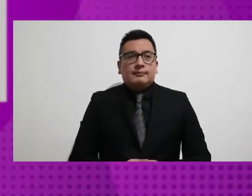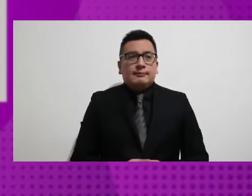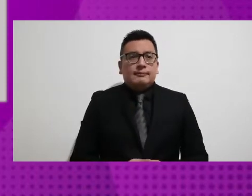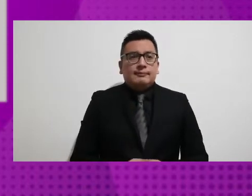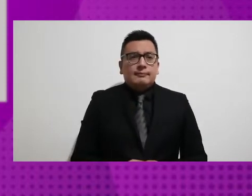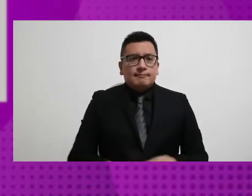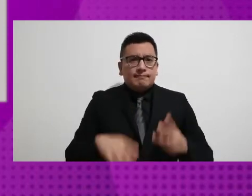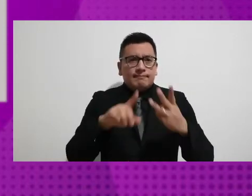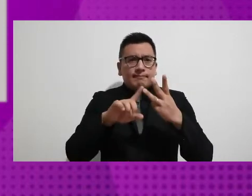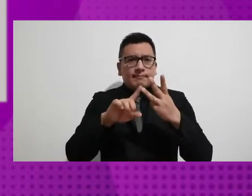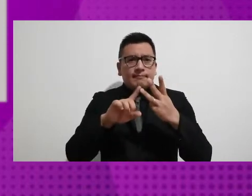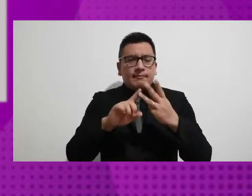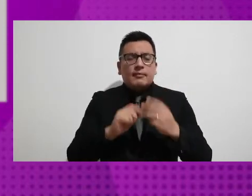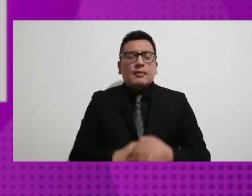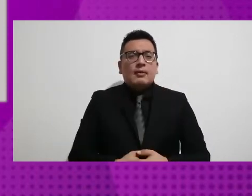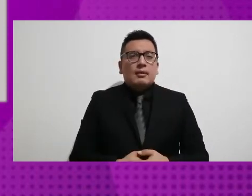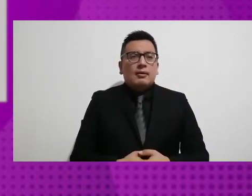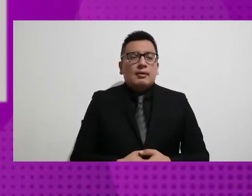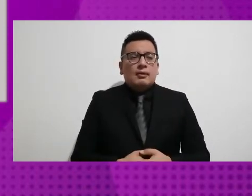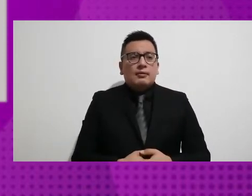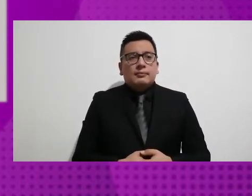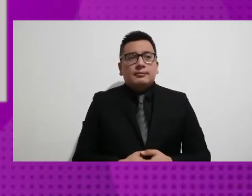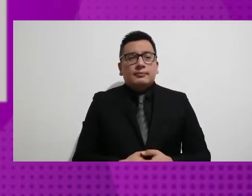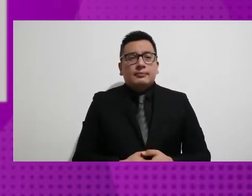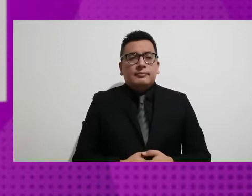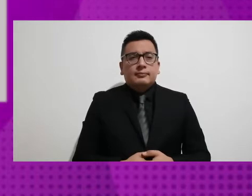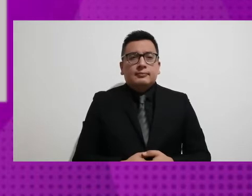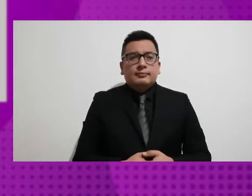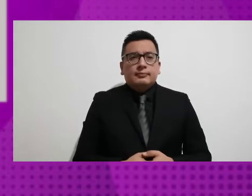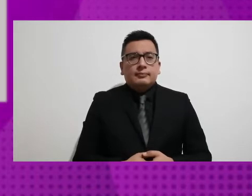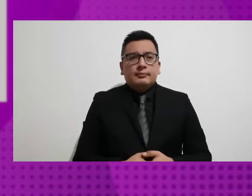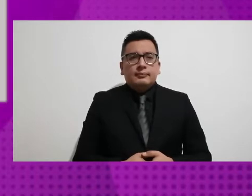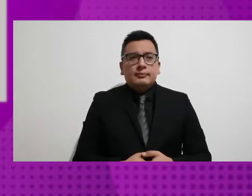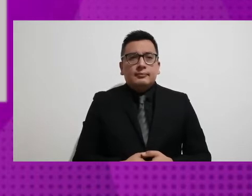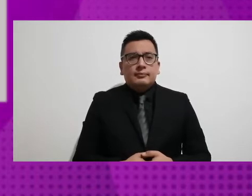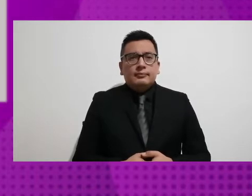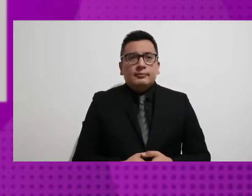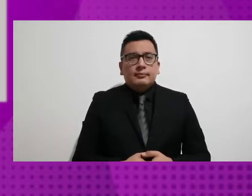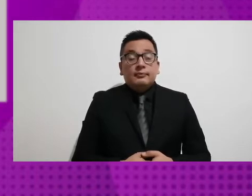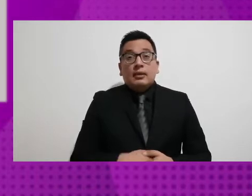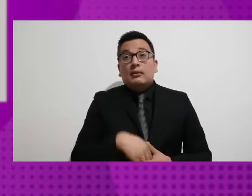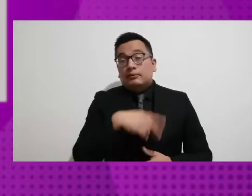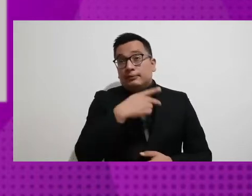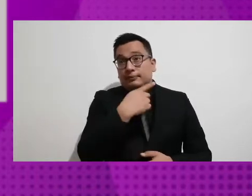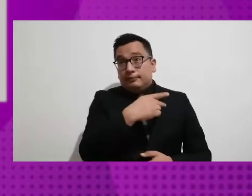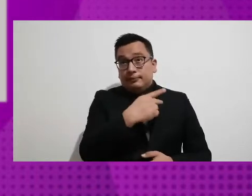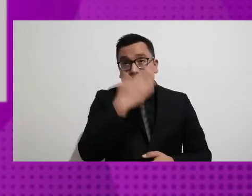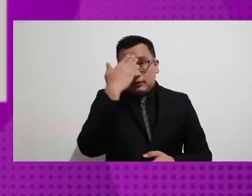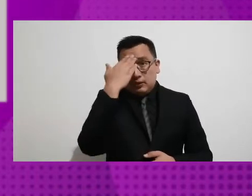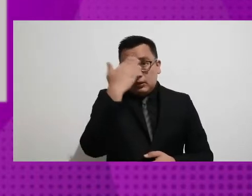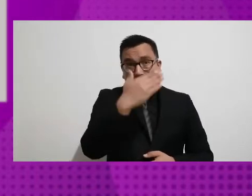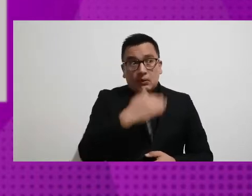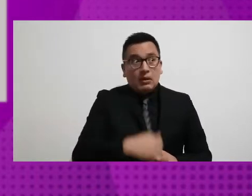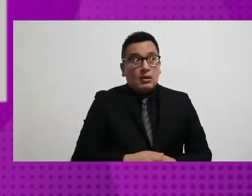Y finalmente, uno de los principios de una federación, pues también es la distribución de competencias. Hay